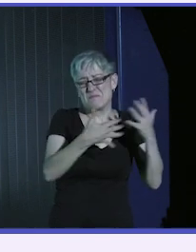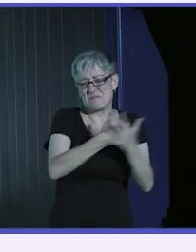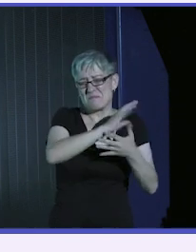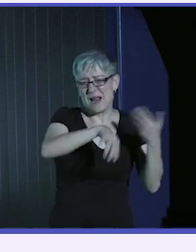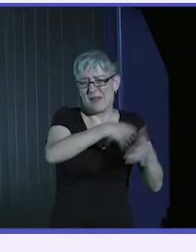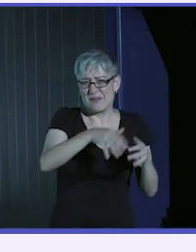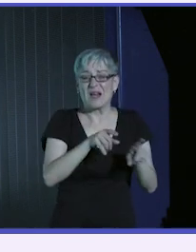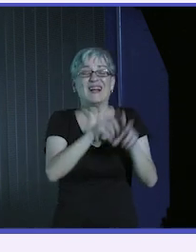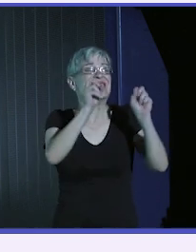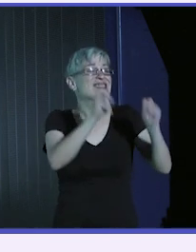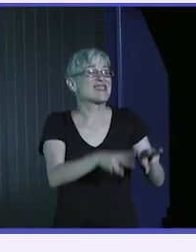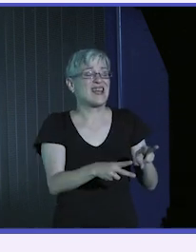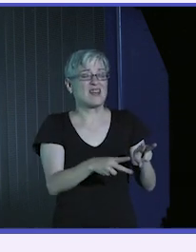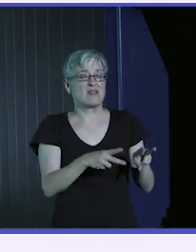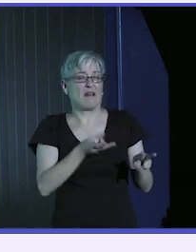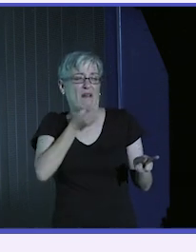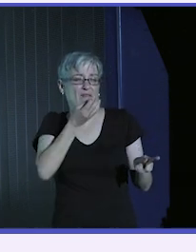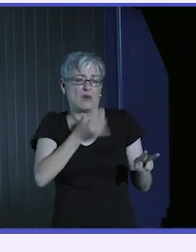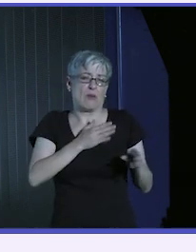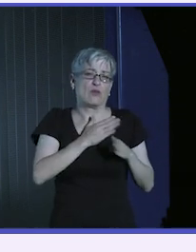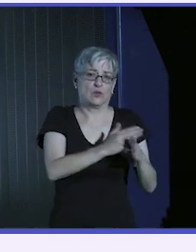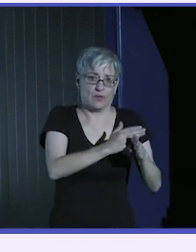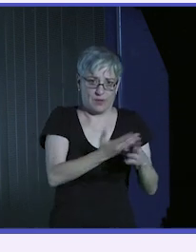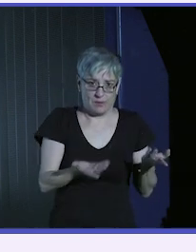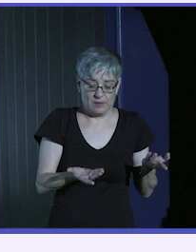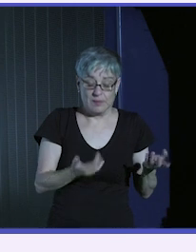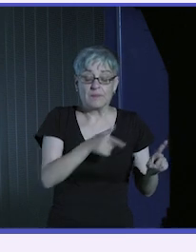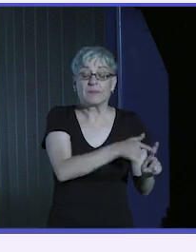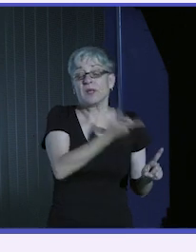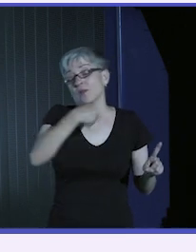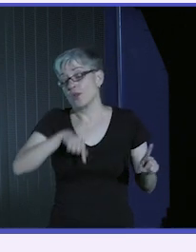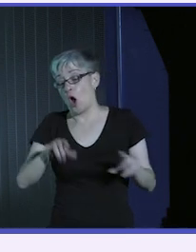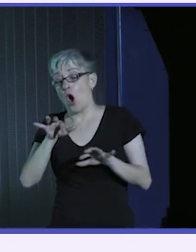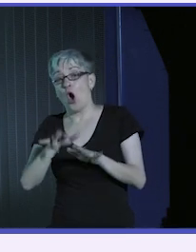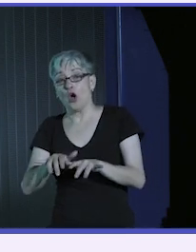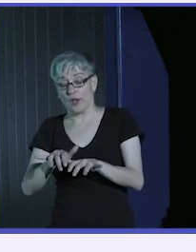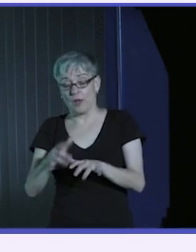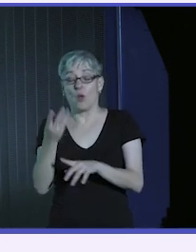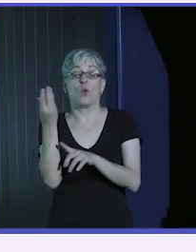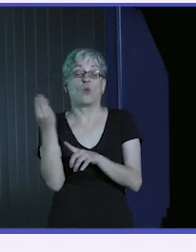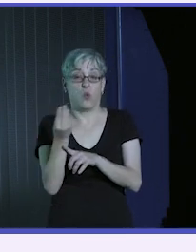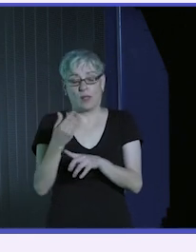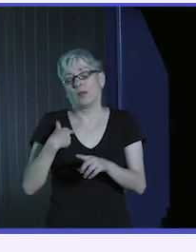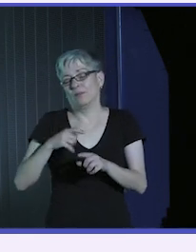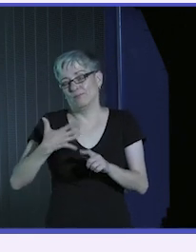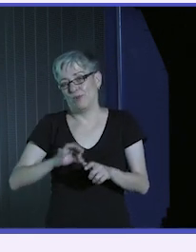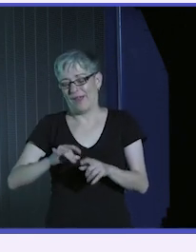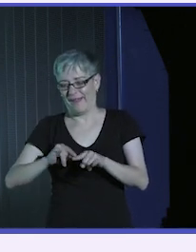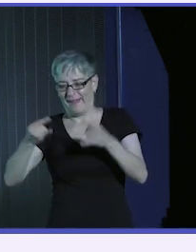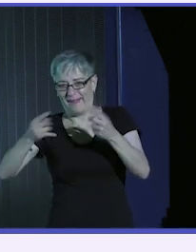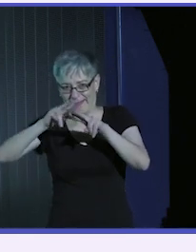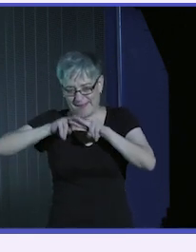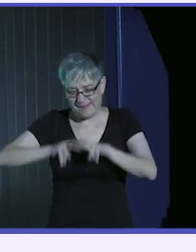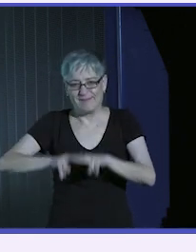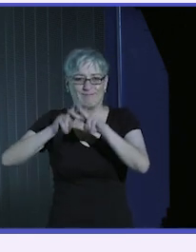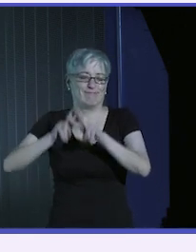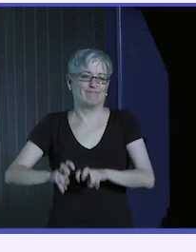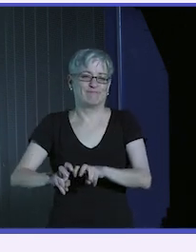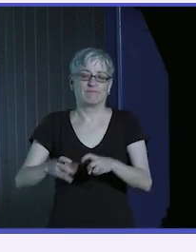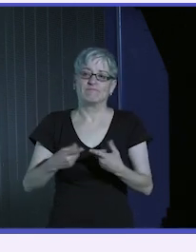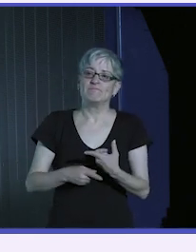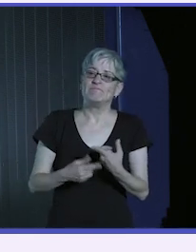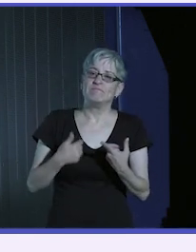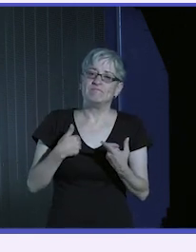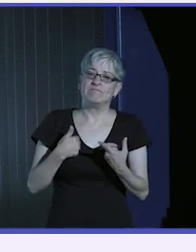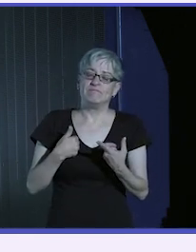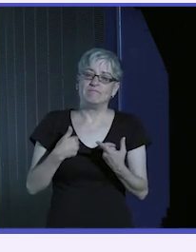datos de partida, para los cuales hará falta un ordenador cuántico escalable. Y también otra de las características que tendrá que tener es